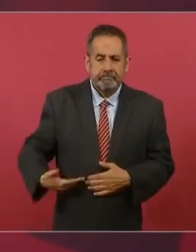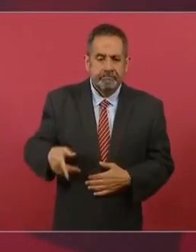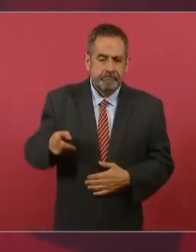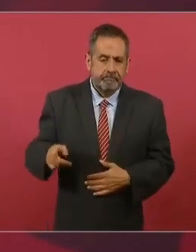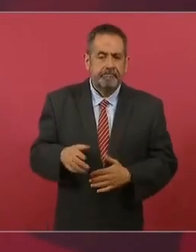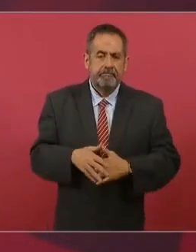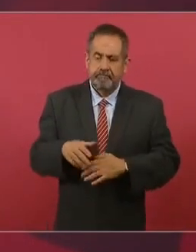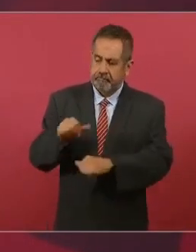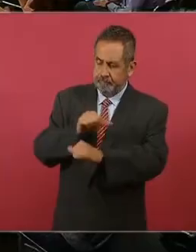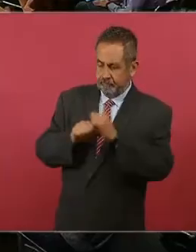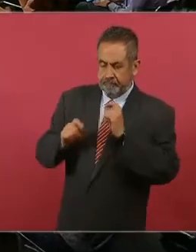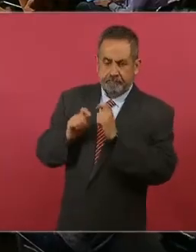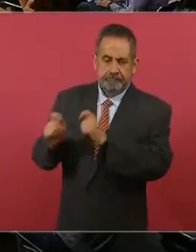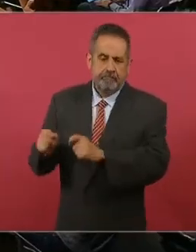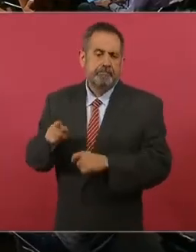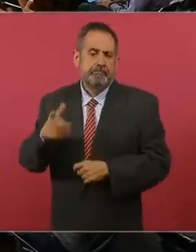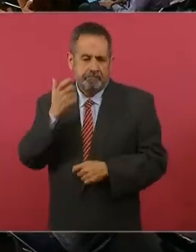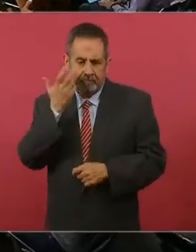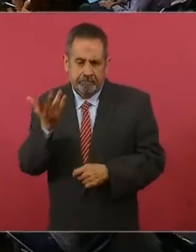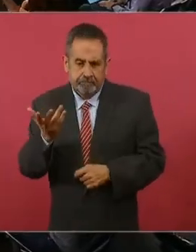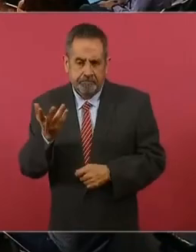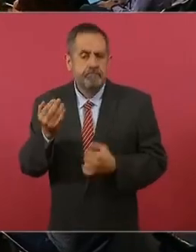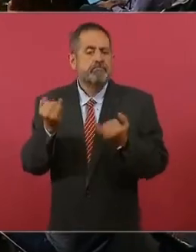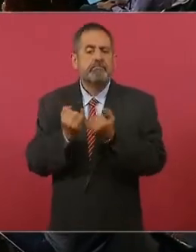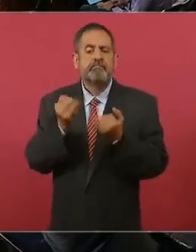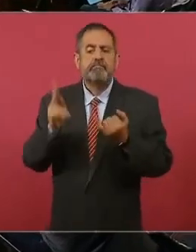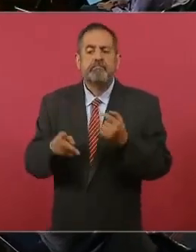el relevo, como ya lo hicieron